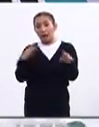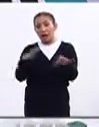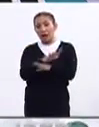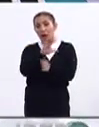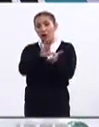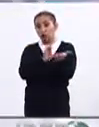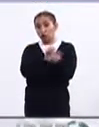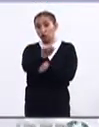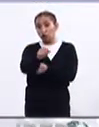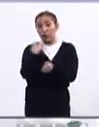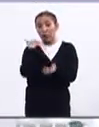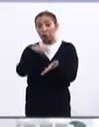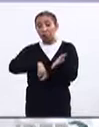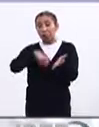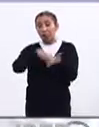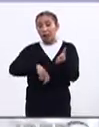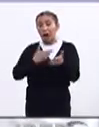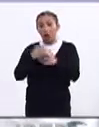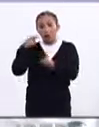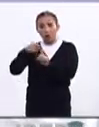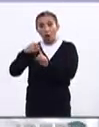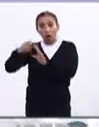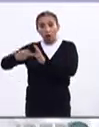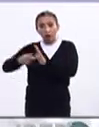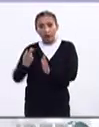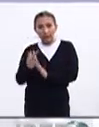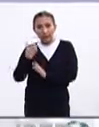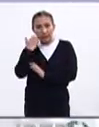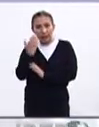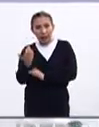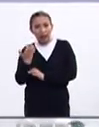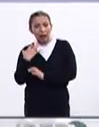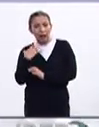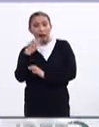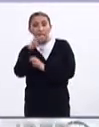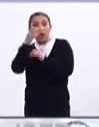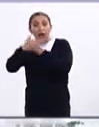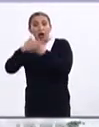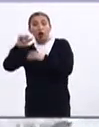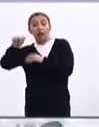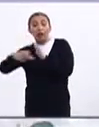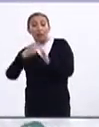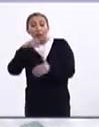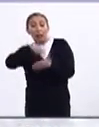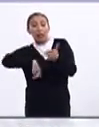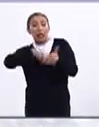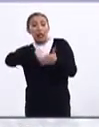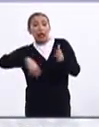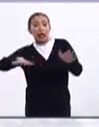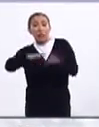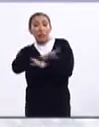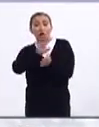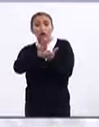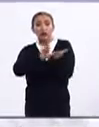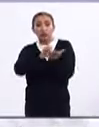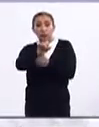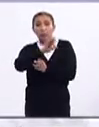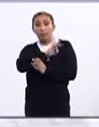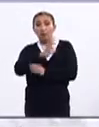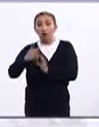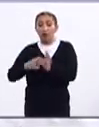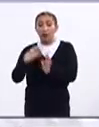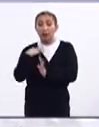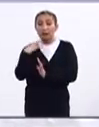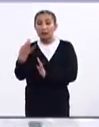la Constitución. Ahora está empeñado en volver a convocar a otro para modificar la Constitución y poderse